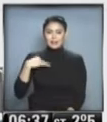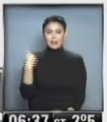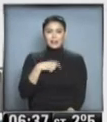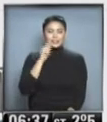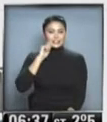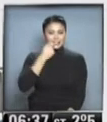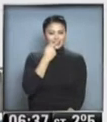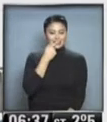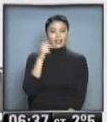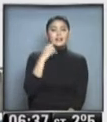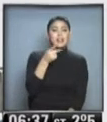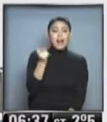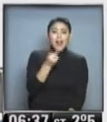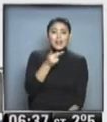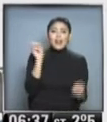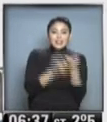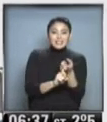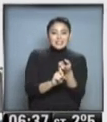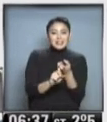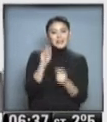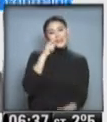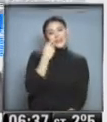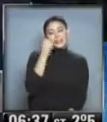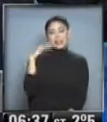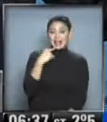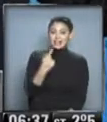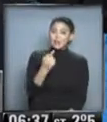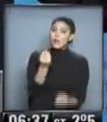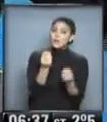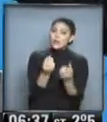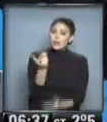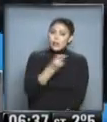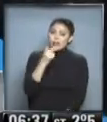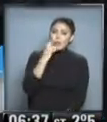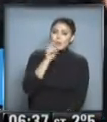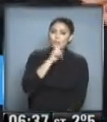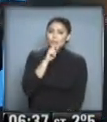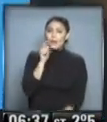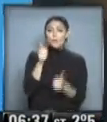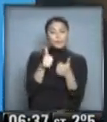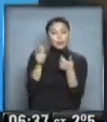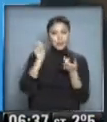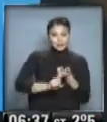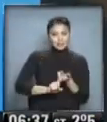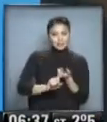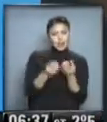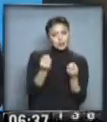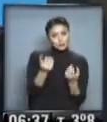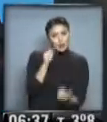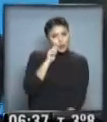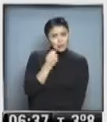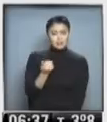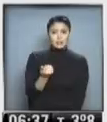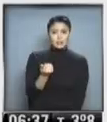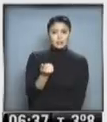ahí se casaron, qué lindo. Qué bien, Cintia y Carlos, qué bien que se casaron. Qué bien, está muy bien,